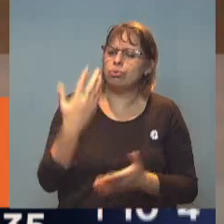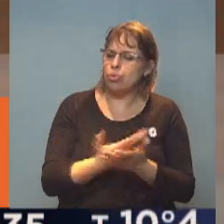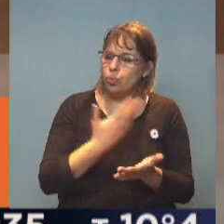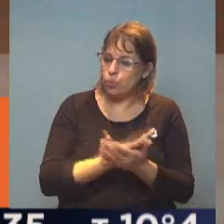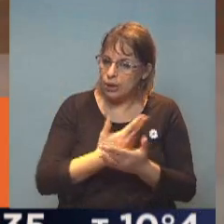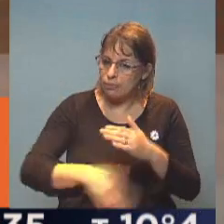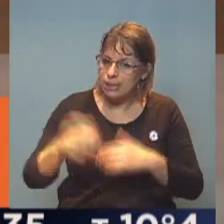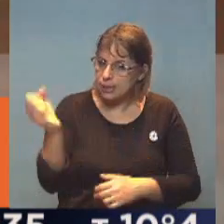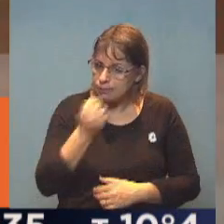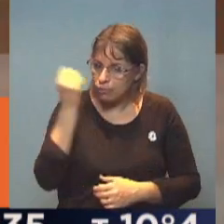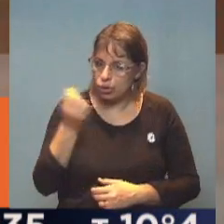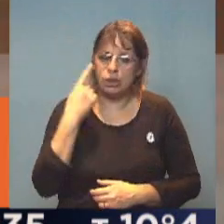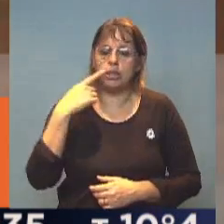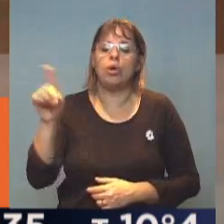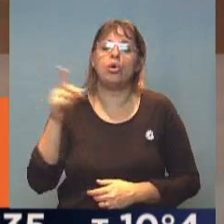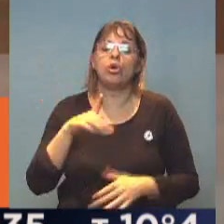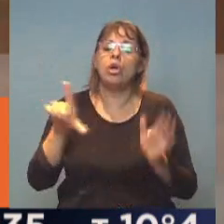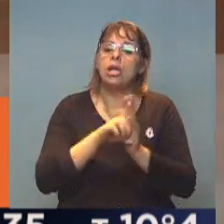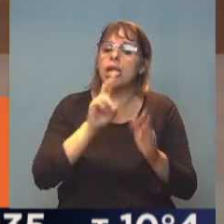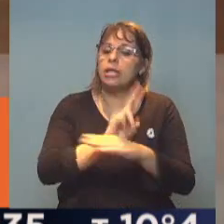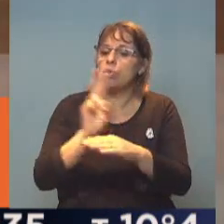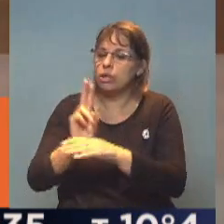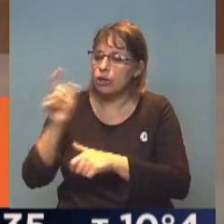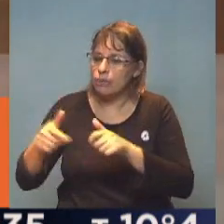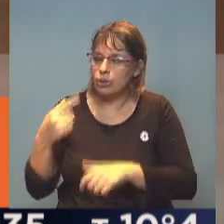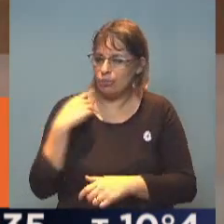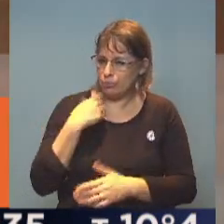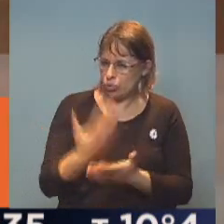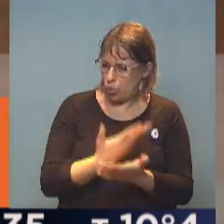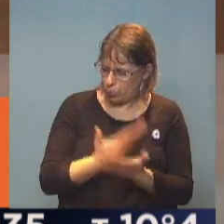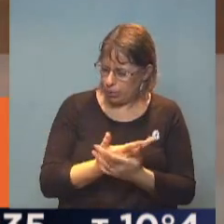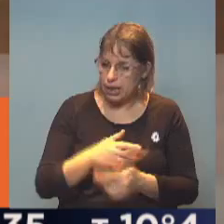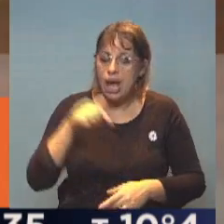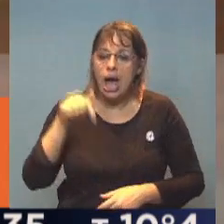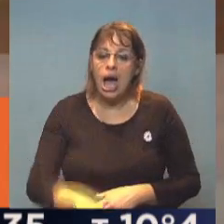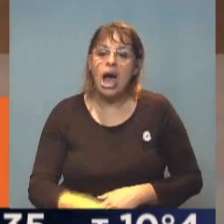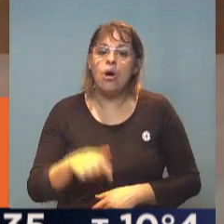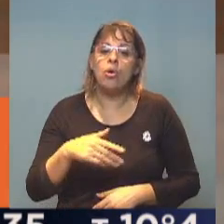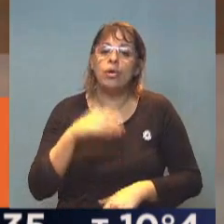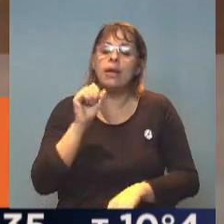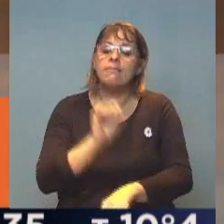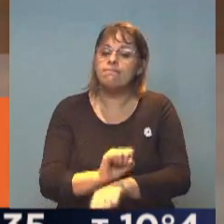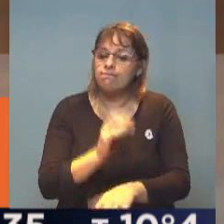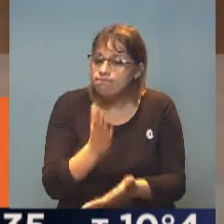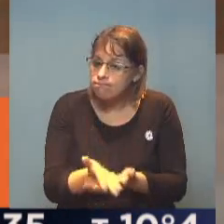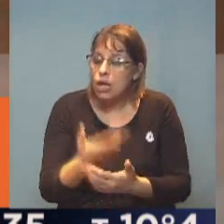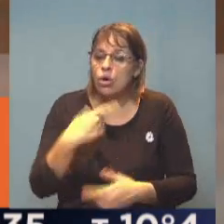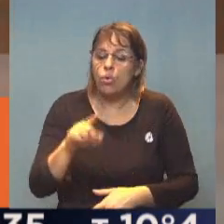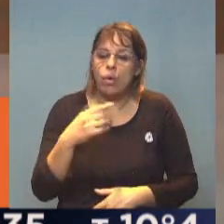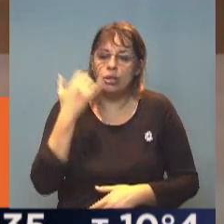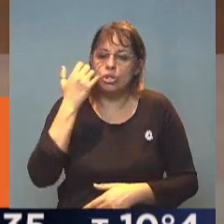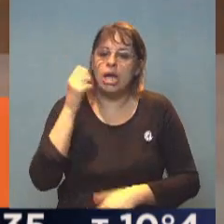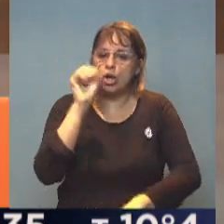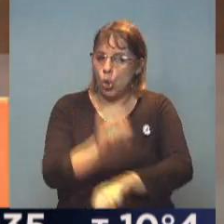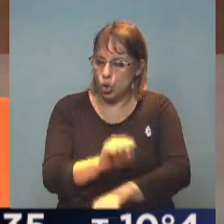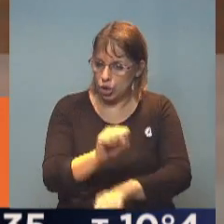que se ha logrado ya en la ley de protección a las víctimas también en esta instancia de la ejecución de la pena cuando cumplen la